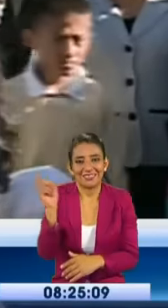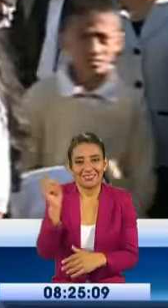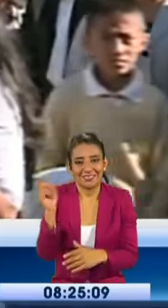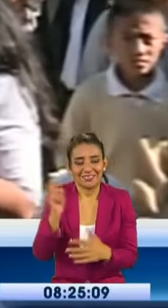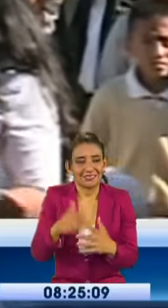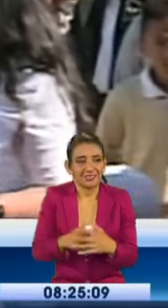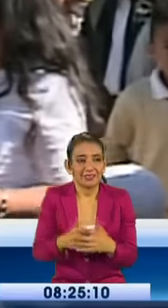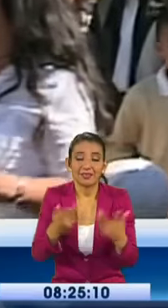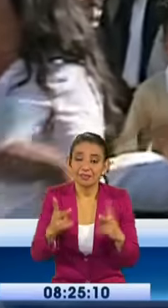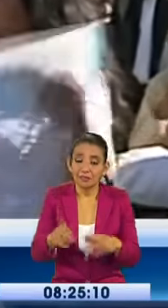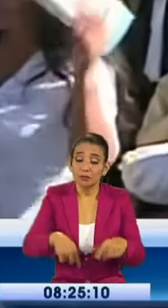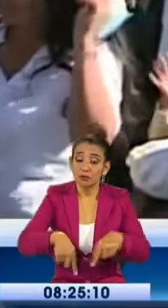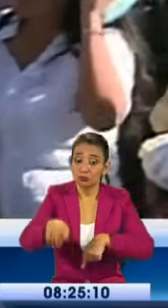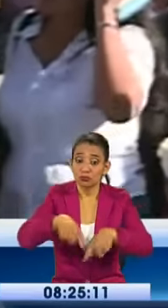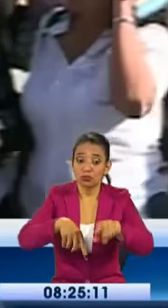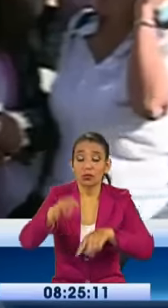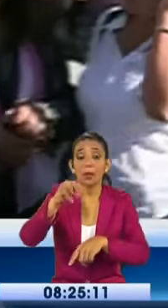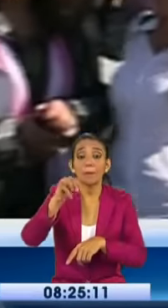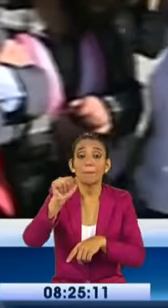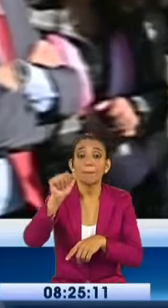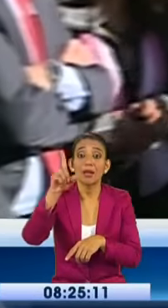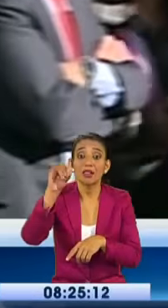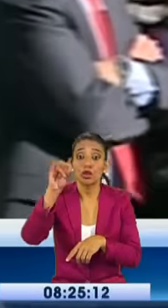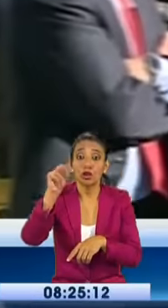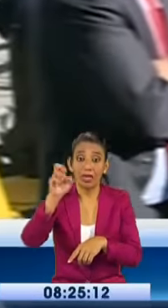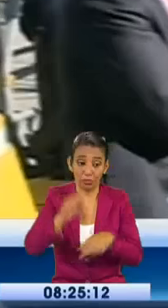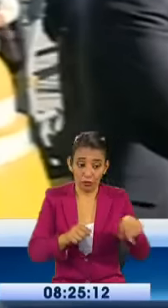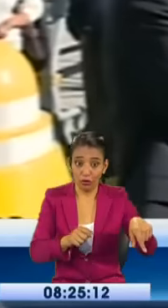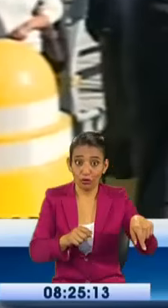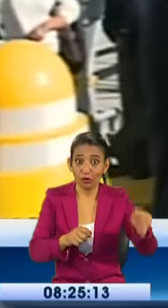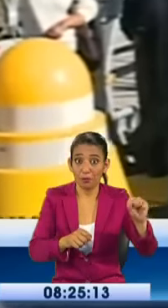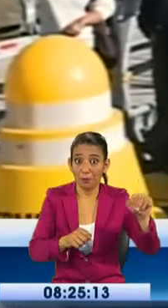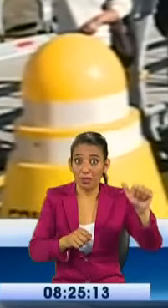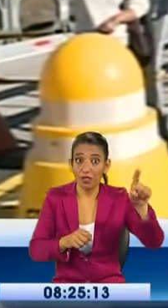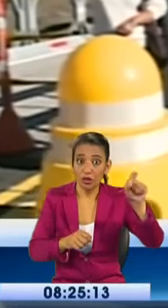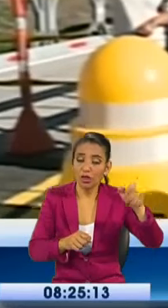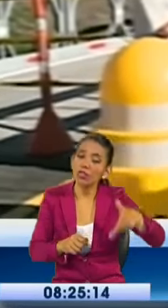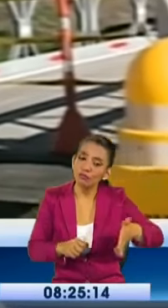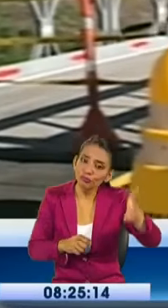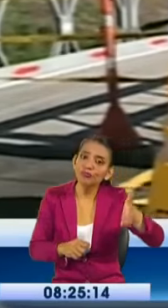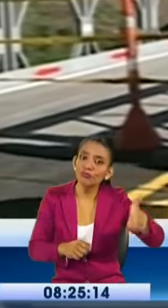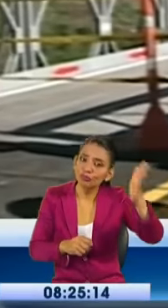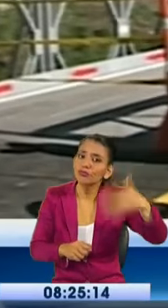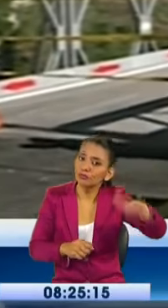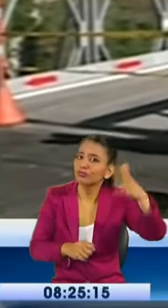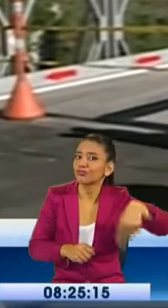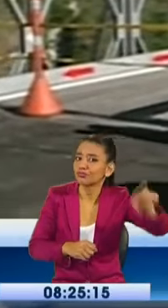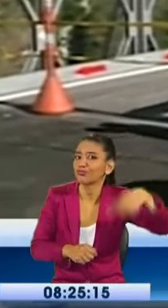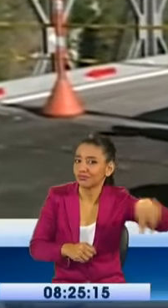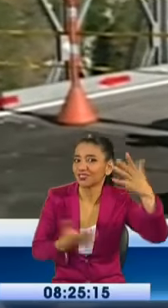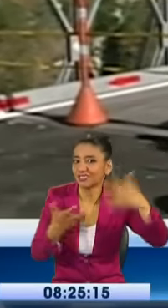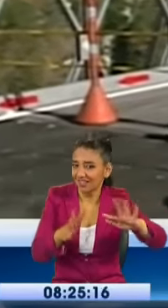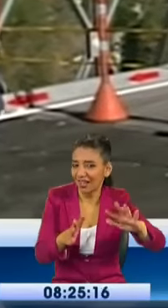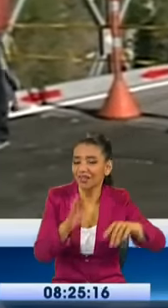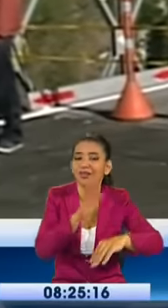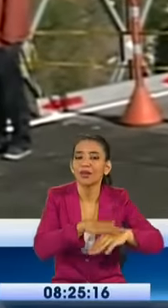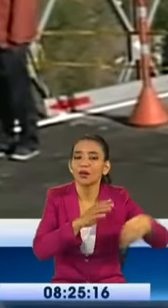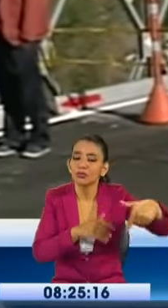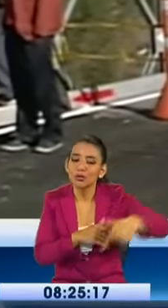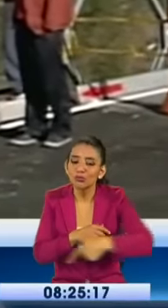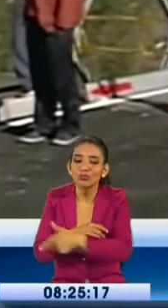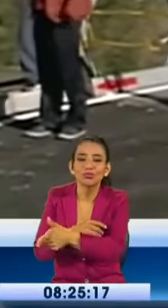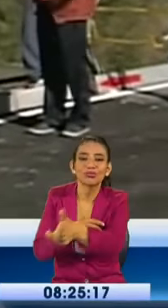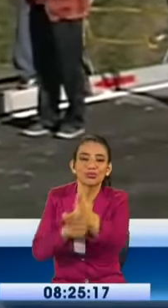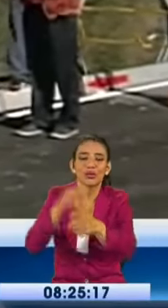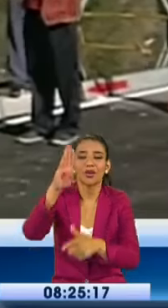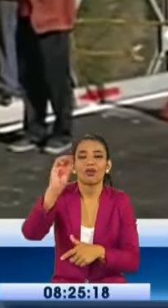por la descongestión de la calle Maldonado también. Ahora, en la actualidad, habrá un gran descongestionamiento del sector, porque esto se desvía a la Simón